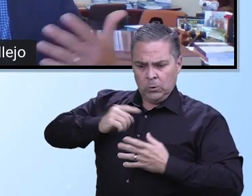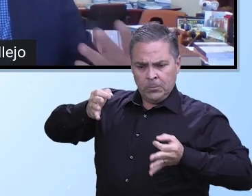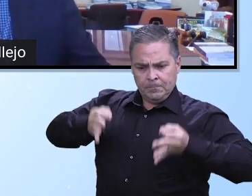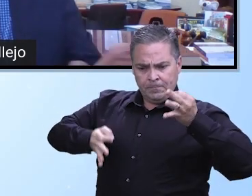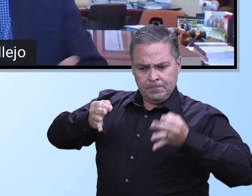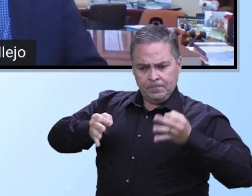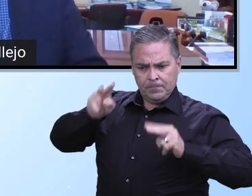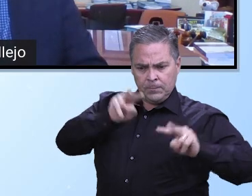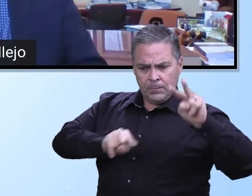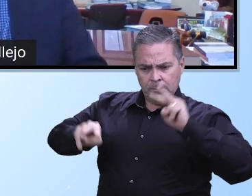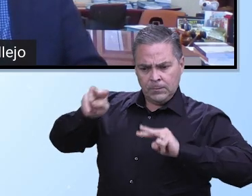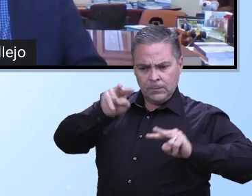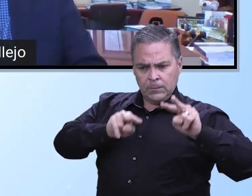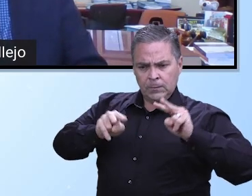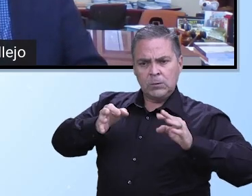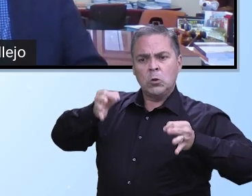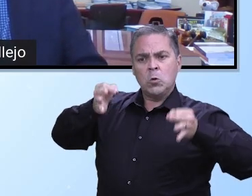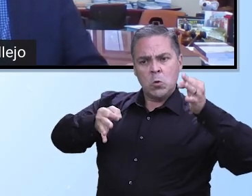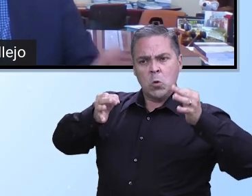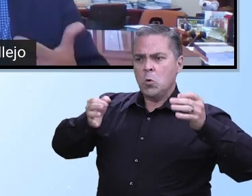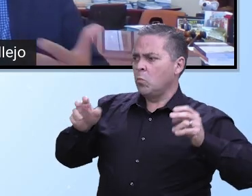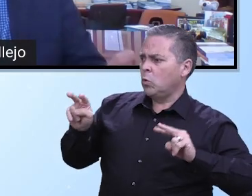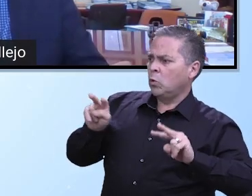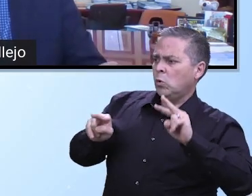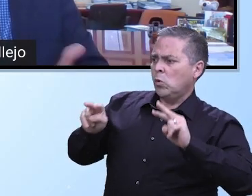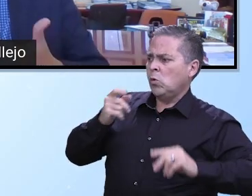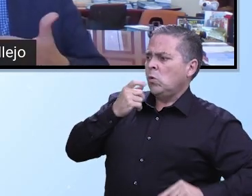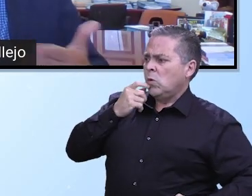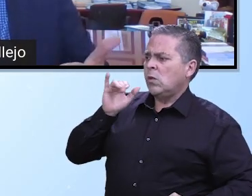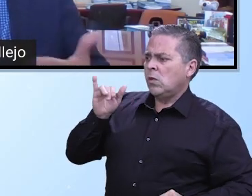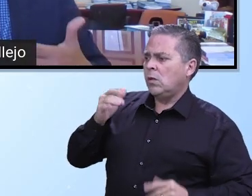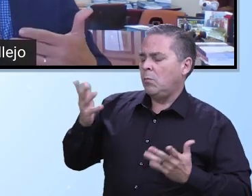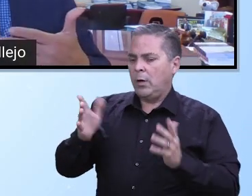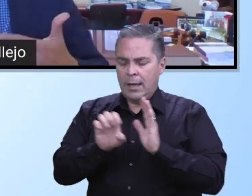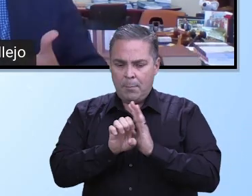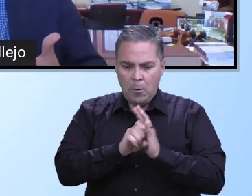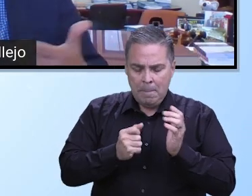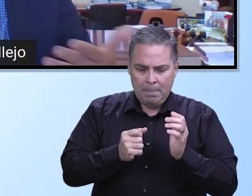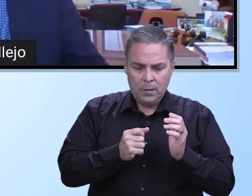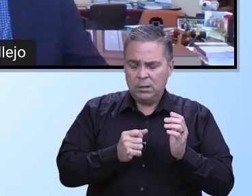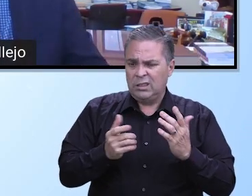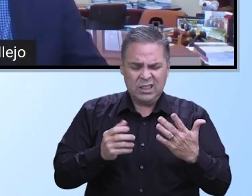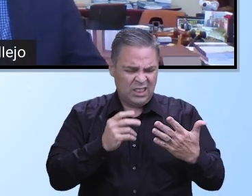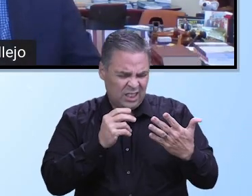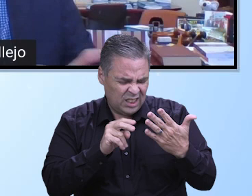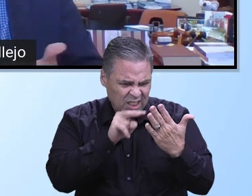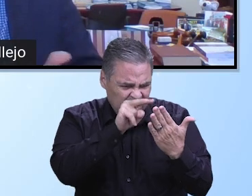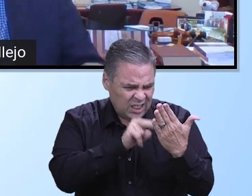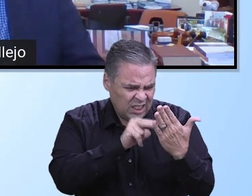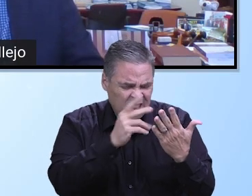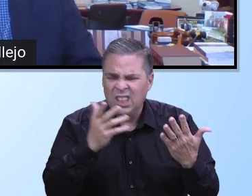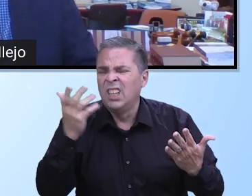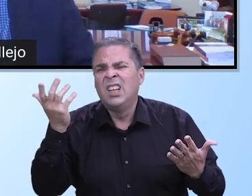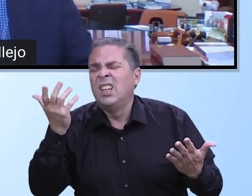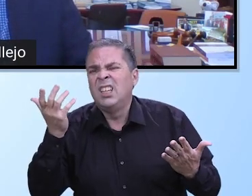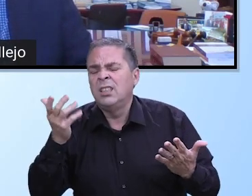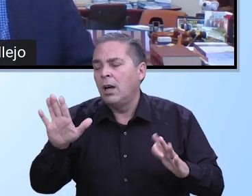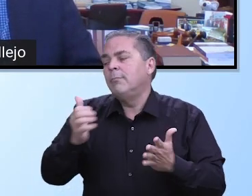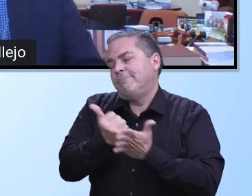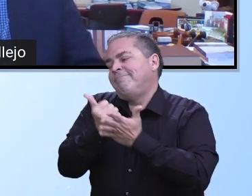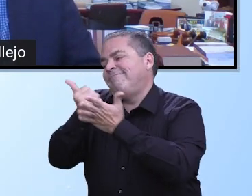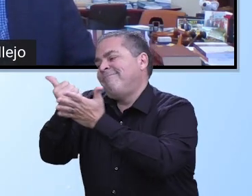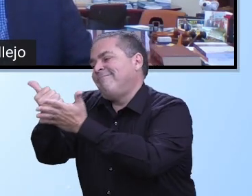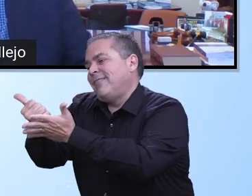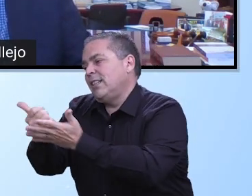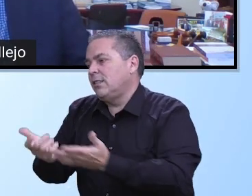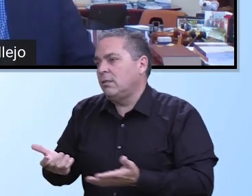¿verdad? Por ejemplo, si la persona tiene dificultad en leer un documento, pues asistirlo, en ponerse de pie. Así que hay una serie de